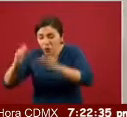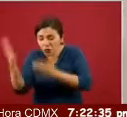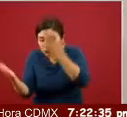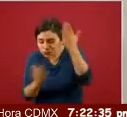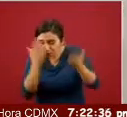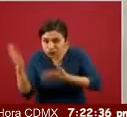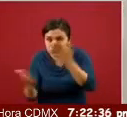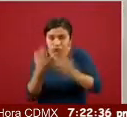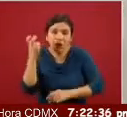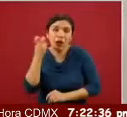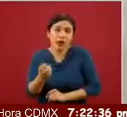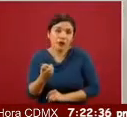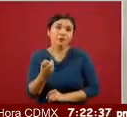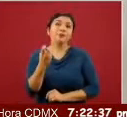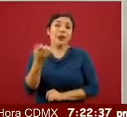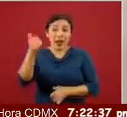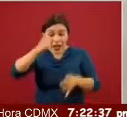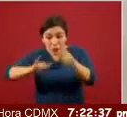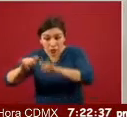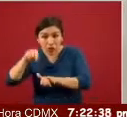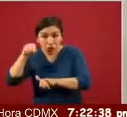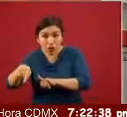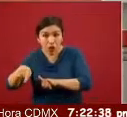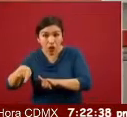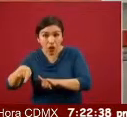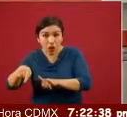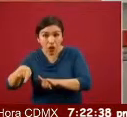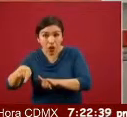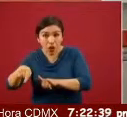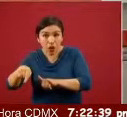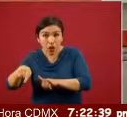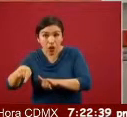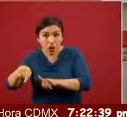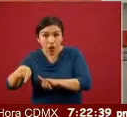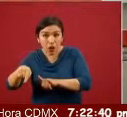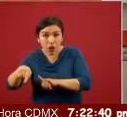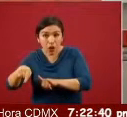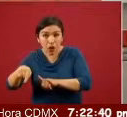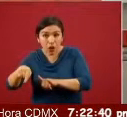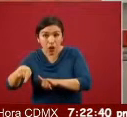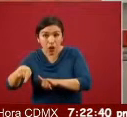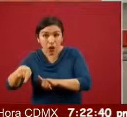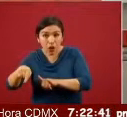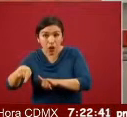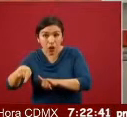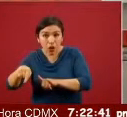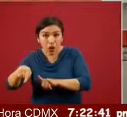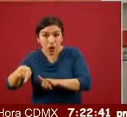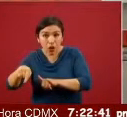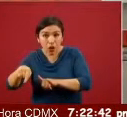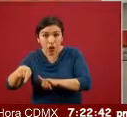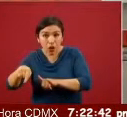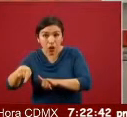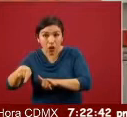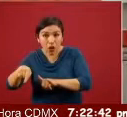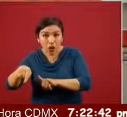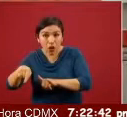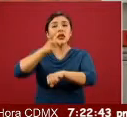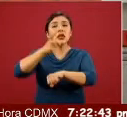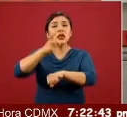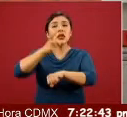el laboratorio. El laboratorio por estándar se toma 3 días, su estándar es